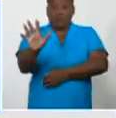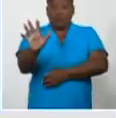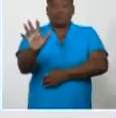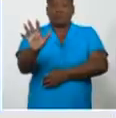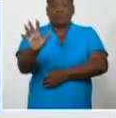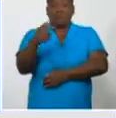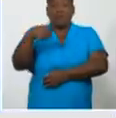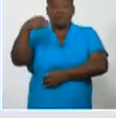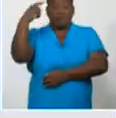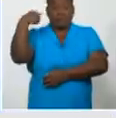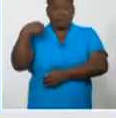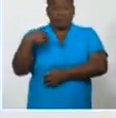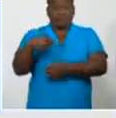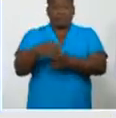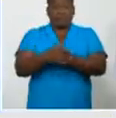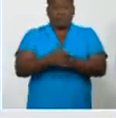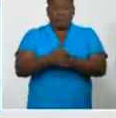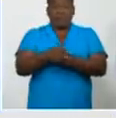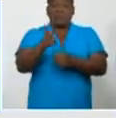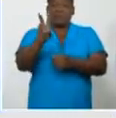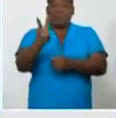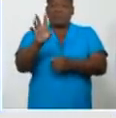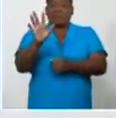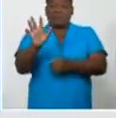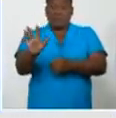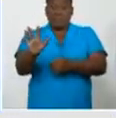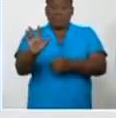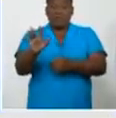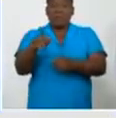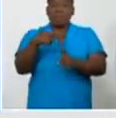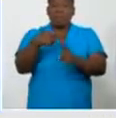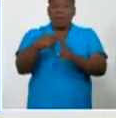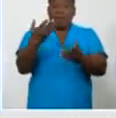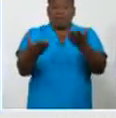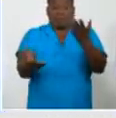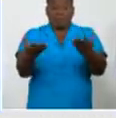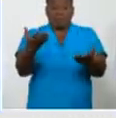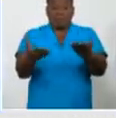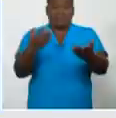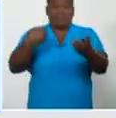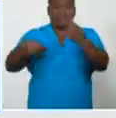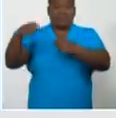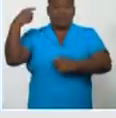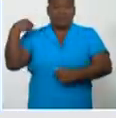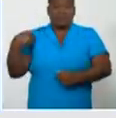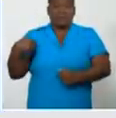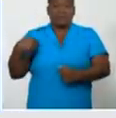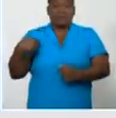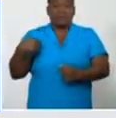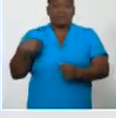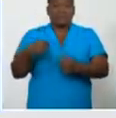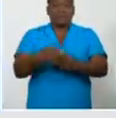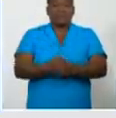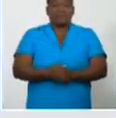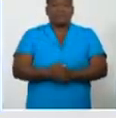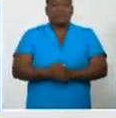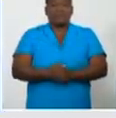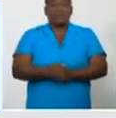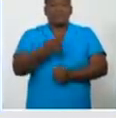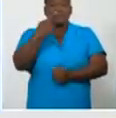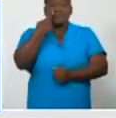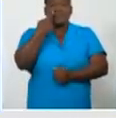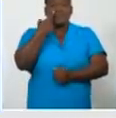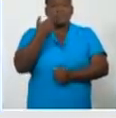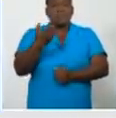ayer, 25 más incluso que la jornada anterior, que todavía evidencia la